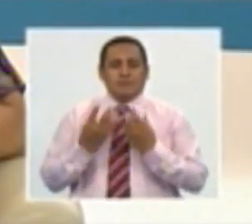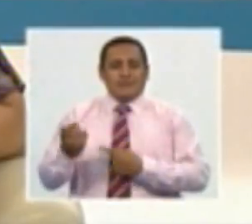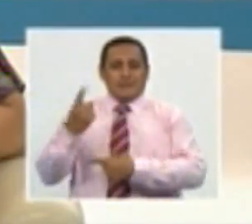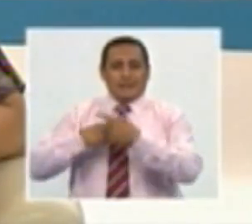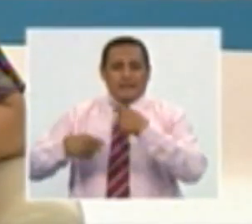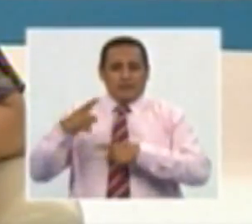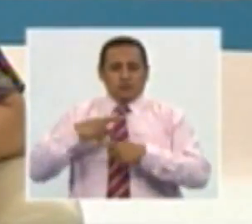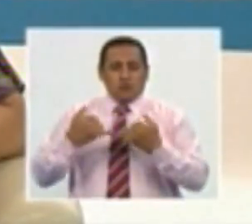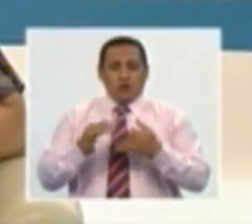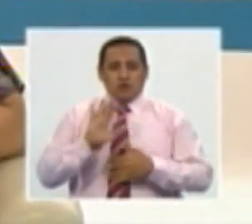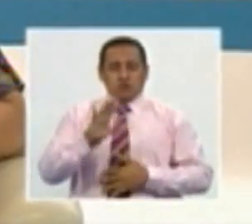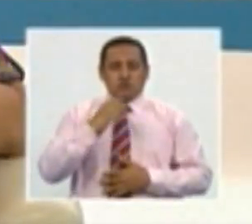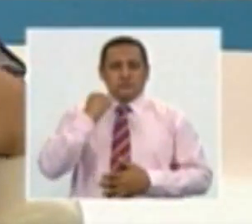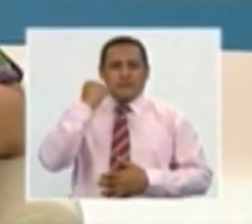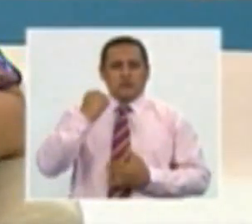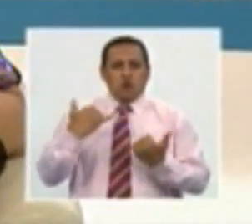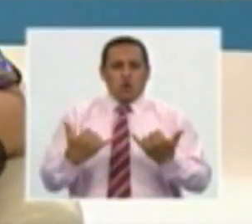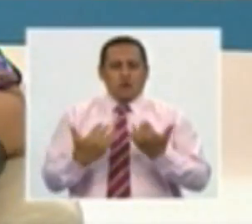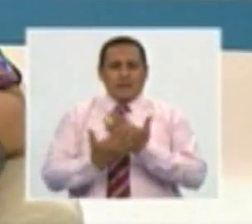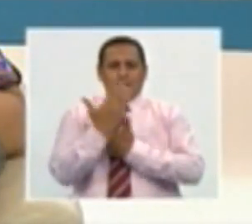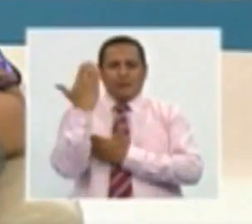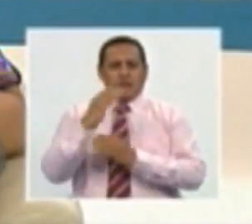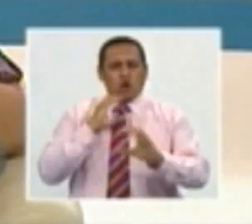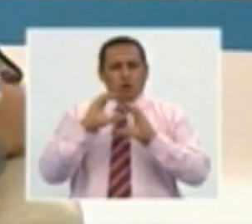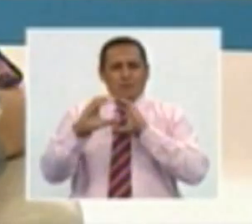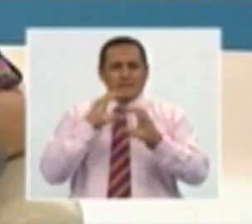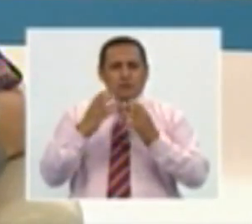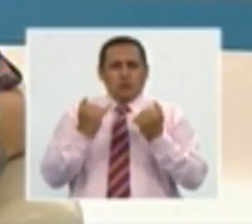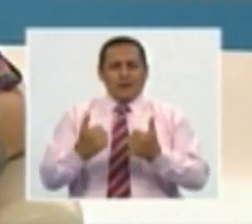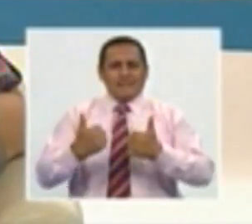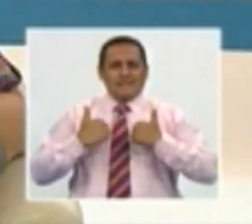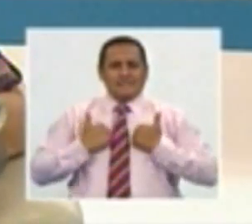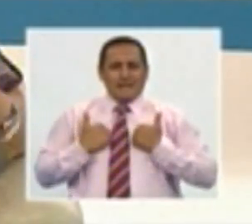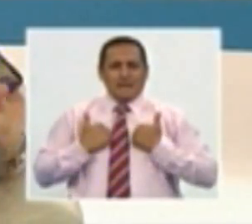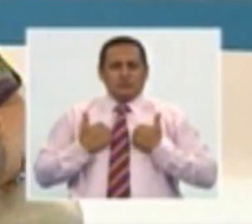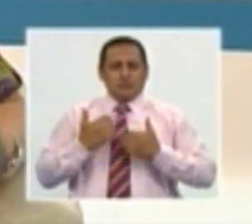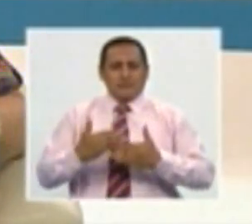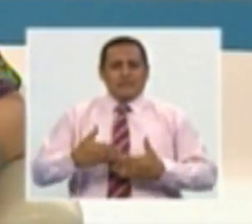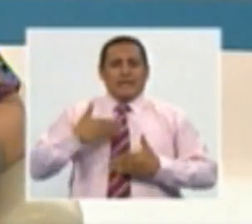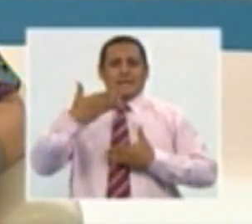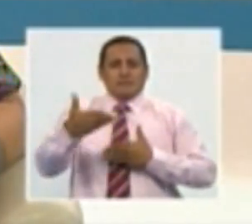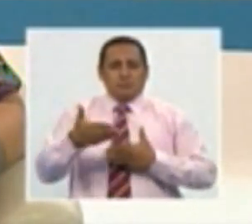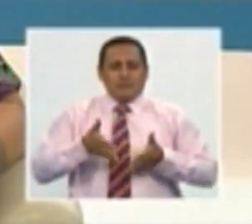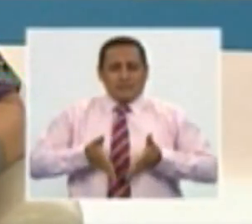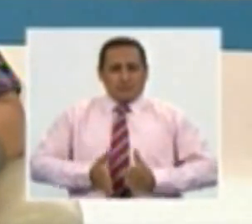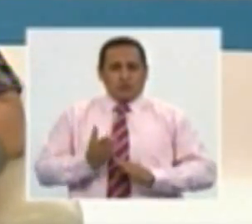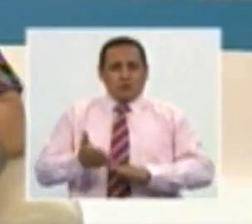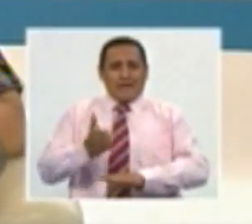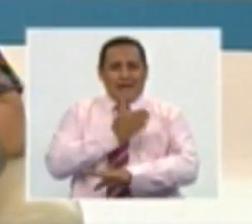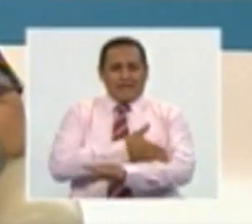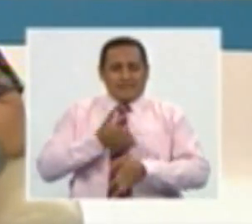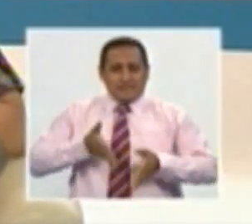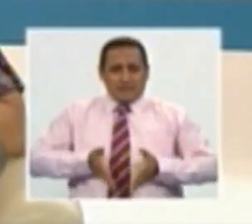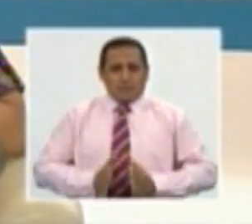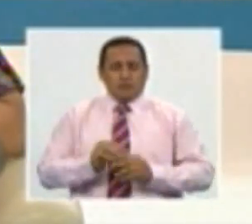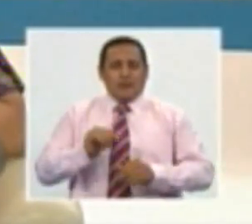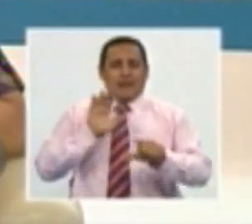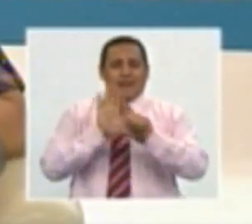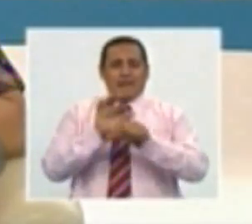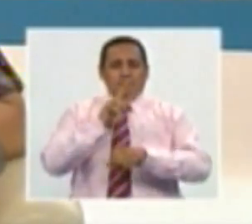Estamos ya de regreso en Tus Derechos, esta mañana comentando acerca del descanso pre y postnatal. Hay una ley,